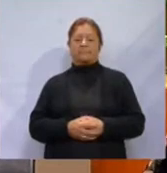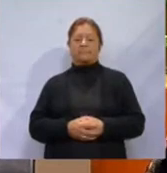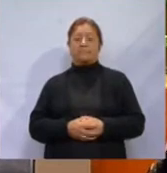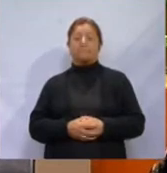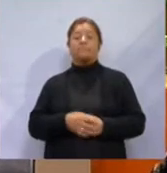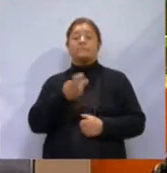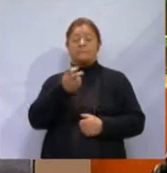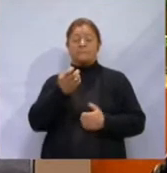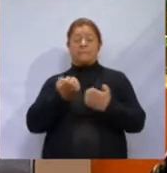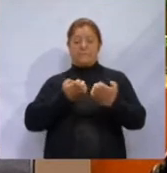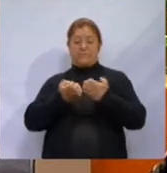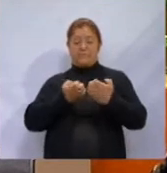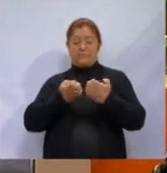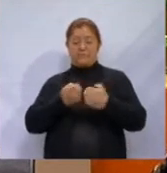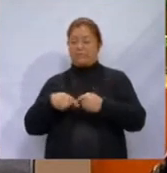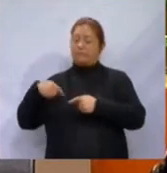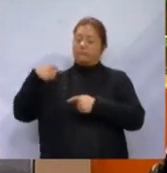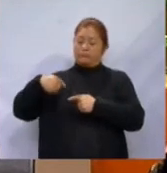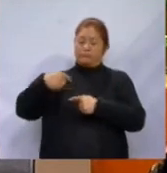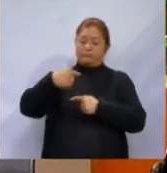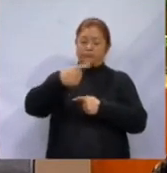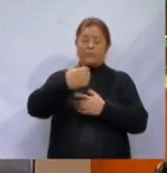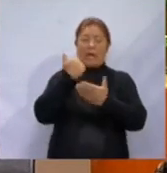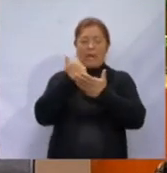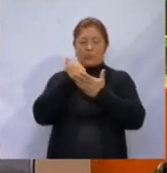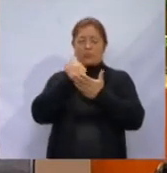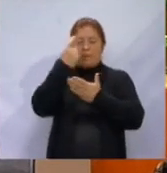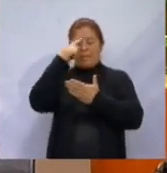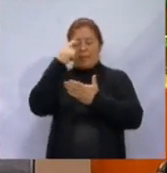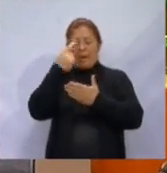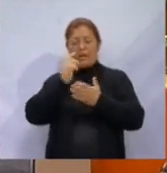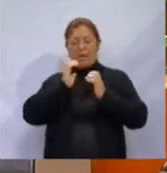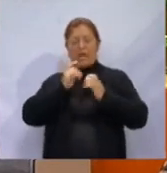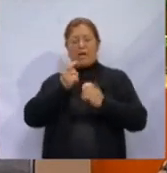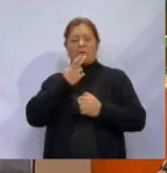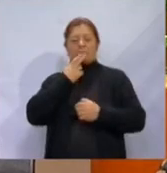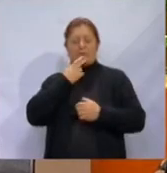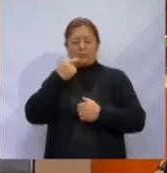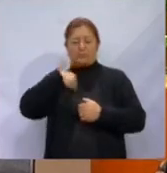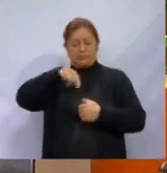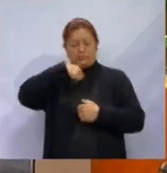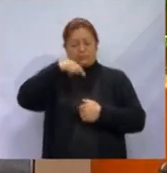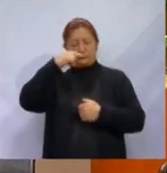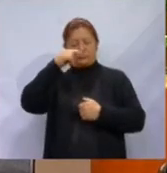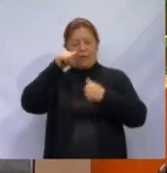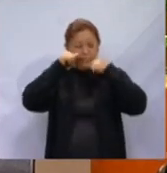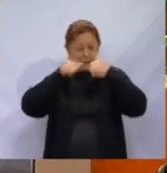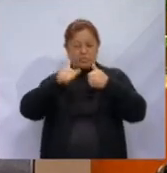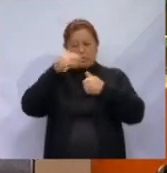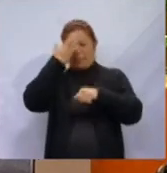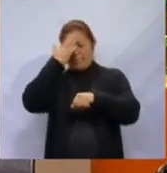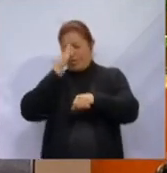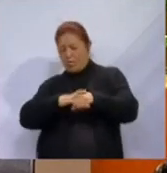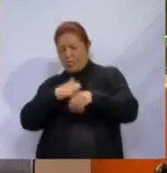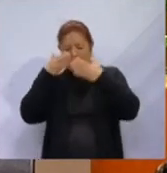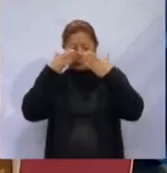Hacer estos ejercicios con frecuencia contribuye a mejorar el rendimiento académico, memoria, atención y